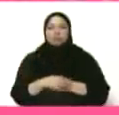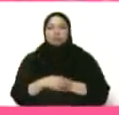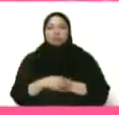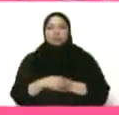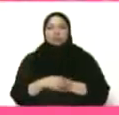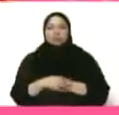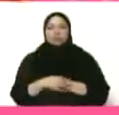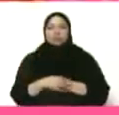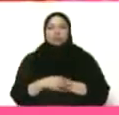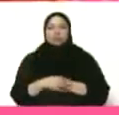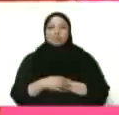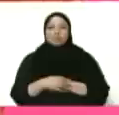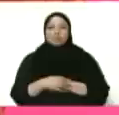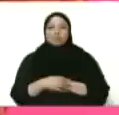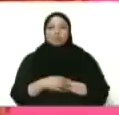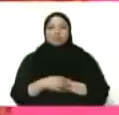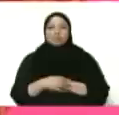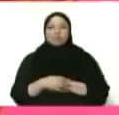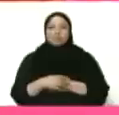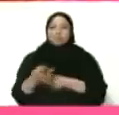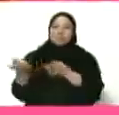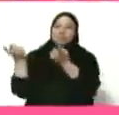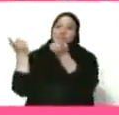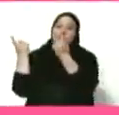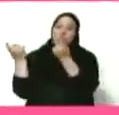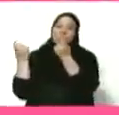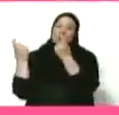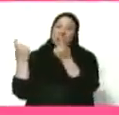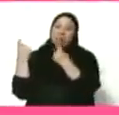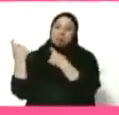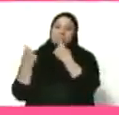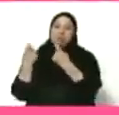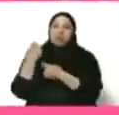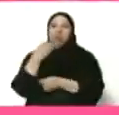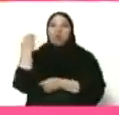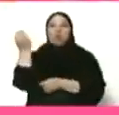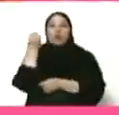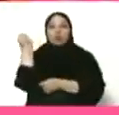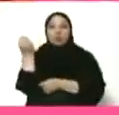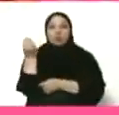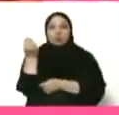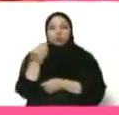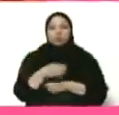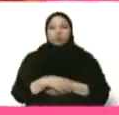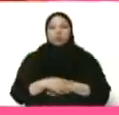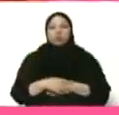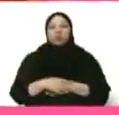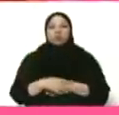acelerar su forja, su formación, tiene que seguir siendo juventud.